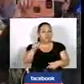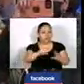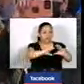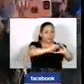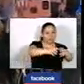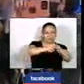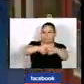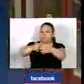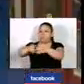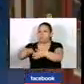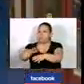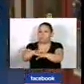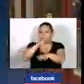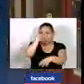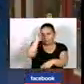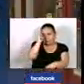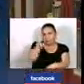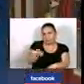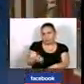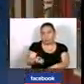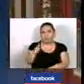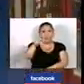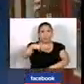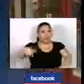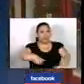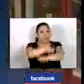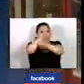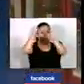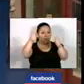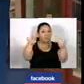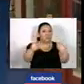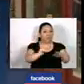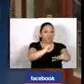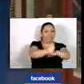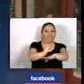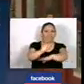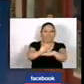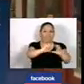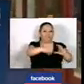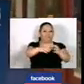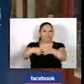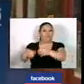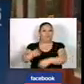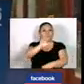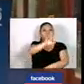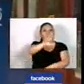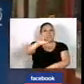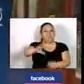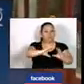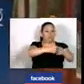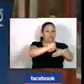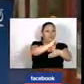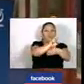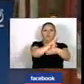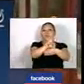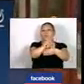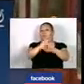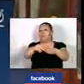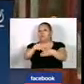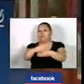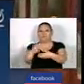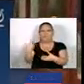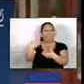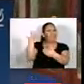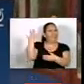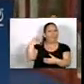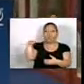concluido su trabajo. Además hoy en horas de la mañana se instalaron 33 juntas receptoras de votos de distintos centros de